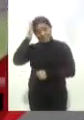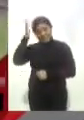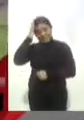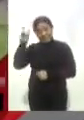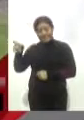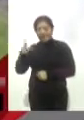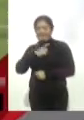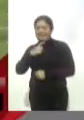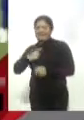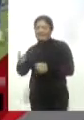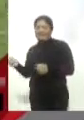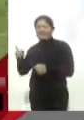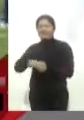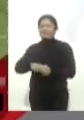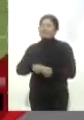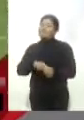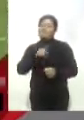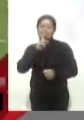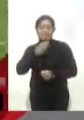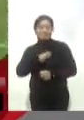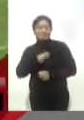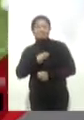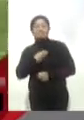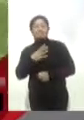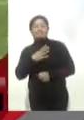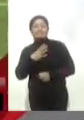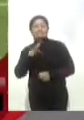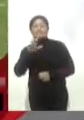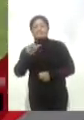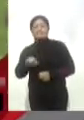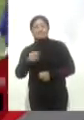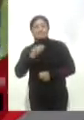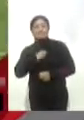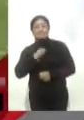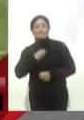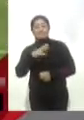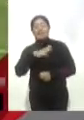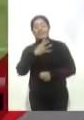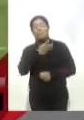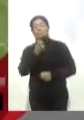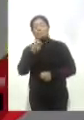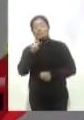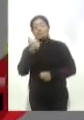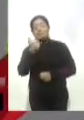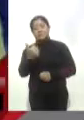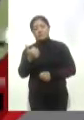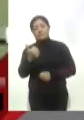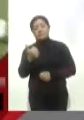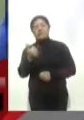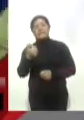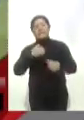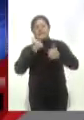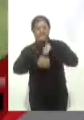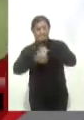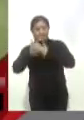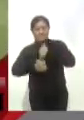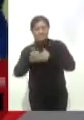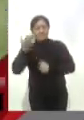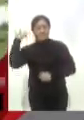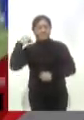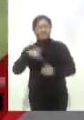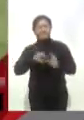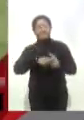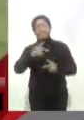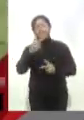Robert Dante Siboldi y es referente de la máquina con la que ha disputado 466 partidos, debutó en 2007 y ha